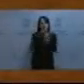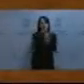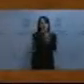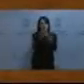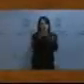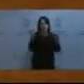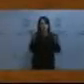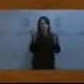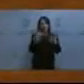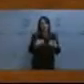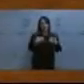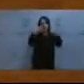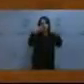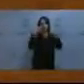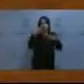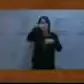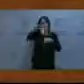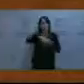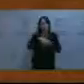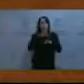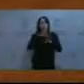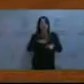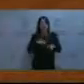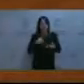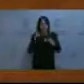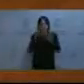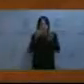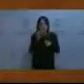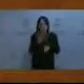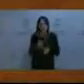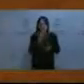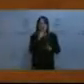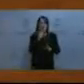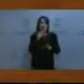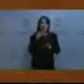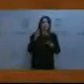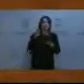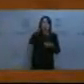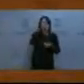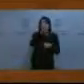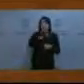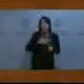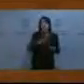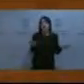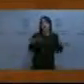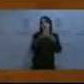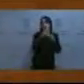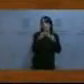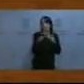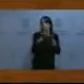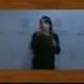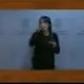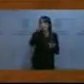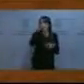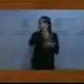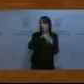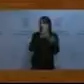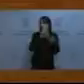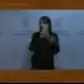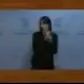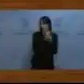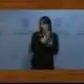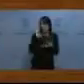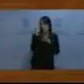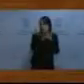toda la Cámara, ¿no? No creo que nadie, ningún grupo político, vote en contra de esta propuesta. Eso sí, estamos preparados para